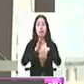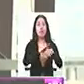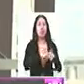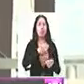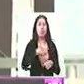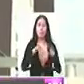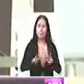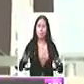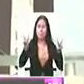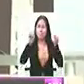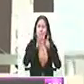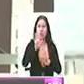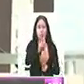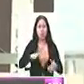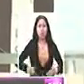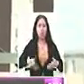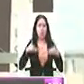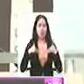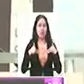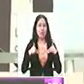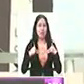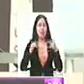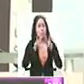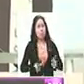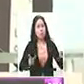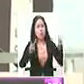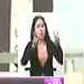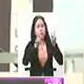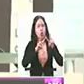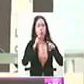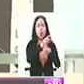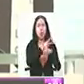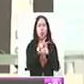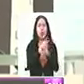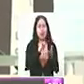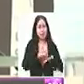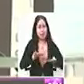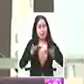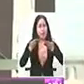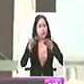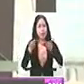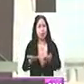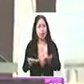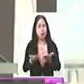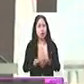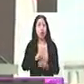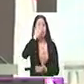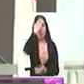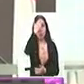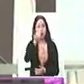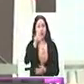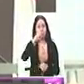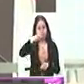su vida, valoren los cuidados que deben tener, porque un segundo brote